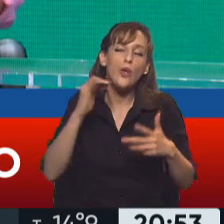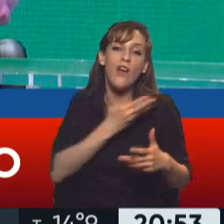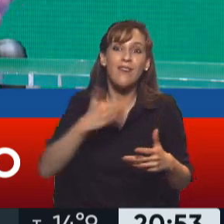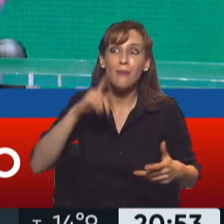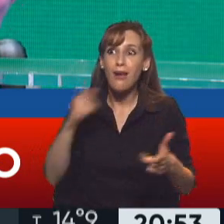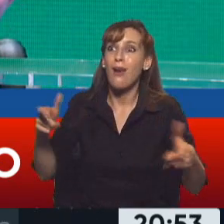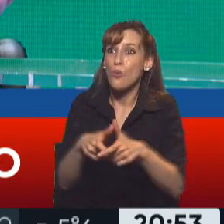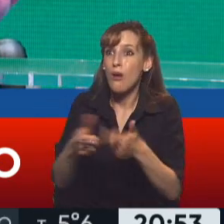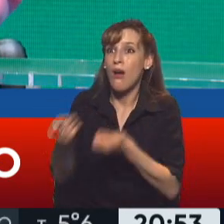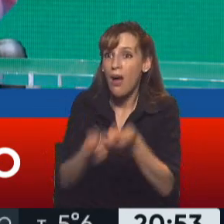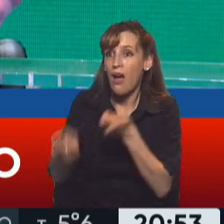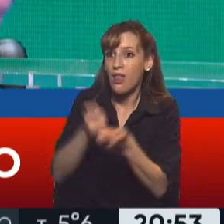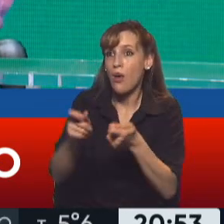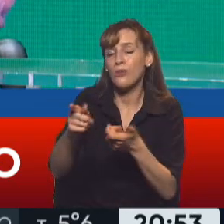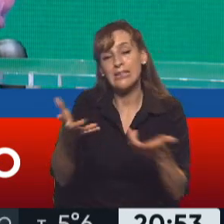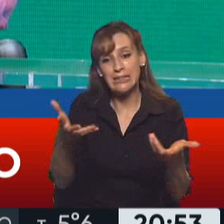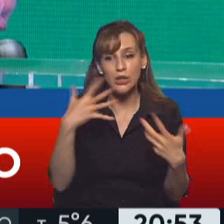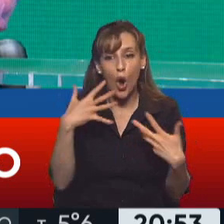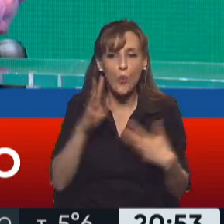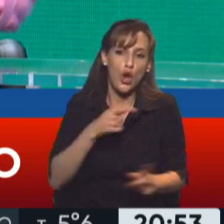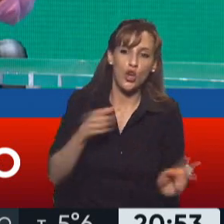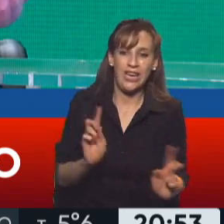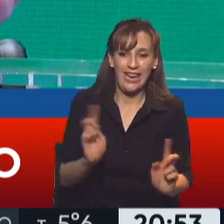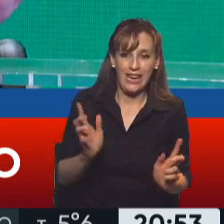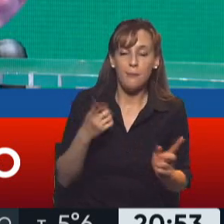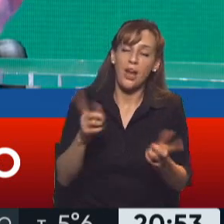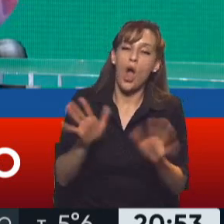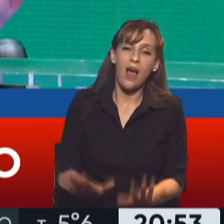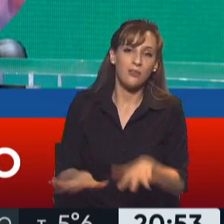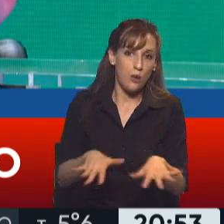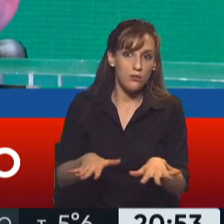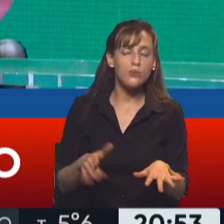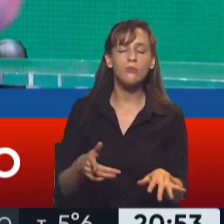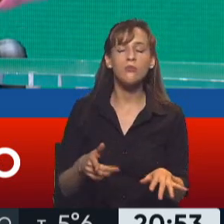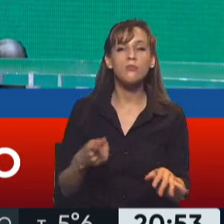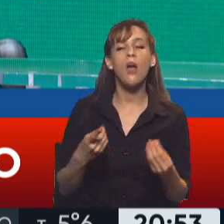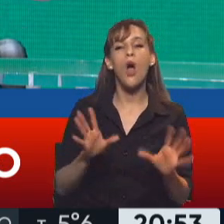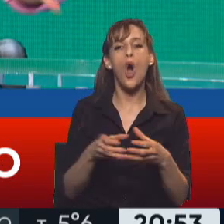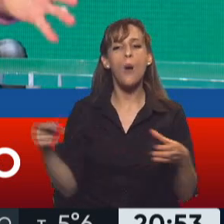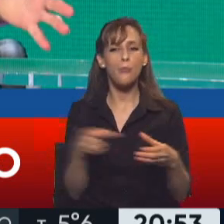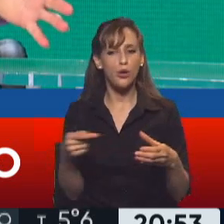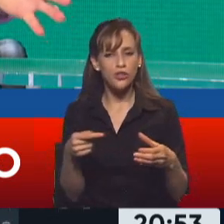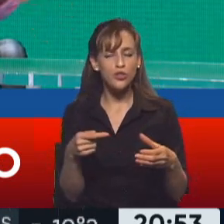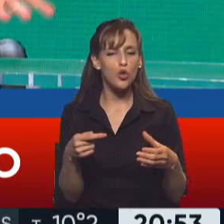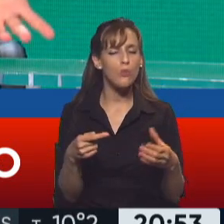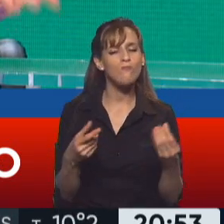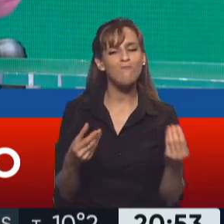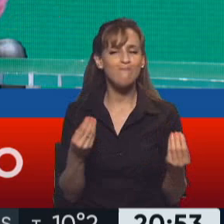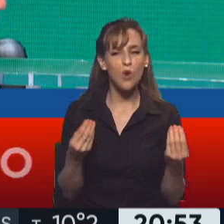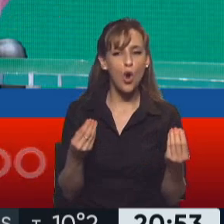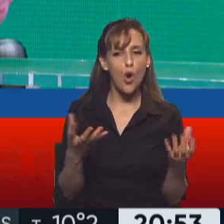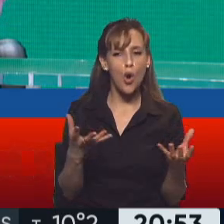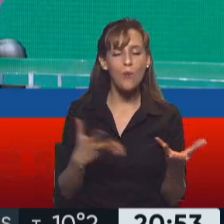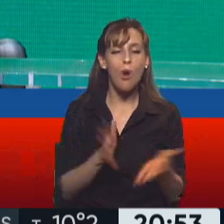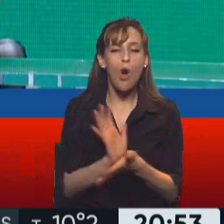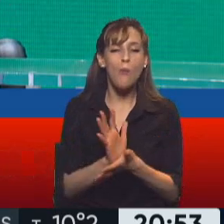el Fondo Monetario Internacional, ¿no? Nadie quisiera estar aquí, pero digo, ¿qué capacidad ha tenido la oposición para correrse del escenario? Porque en escena vemos